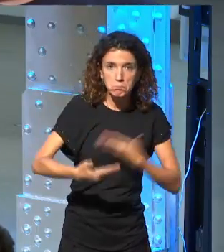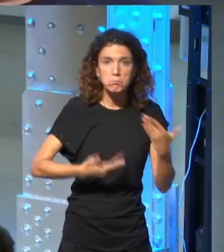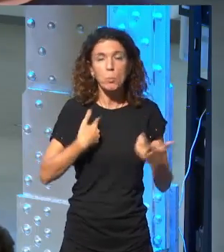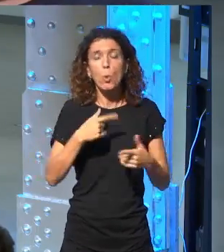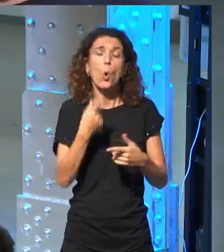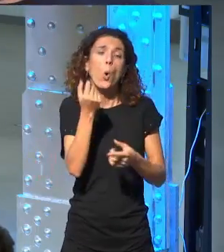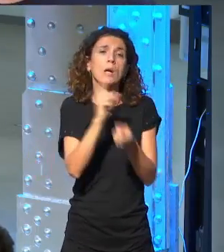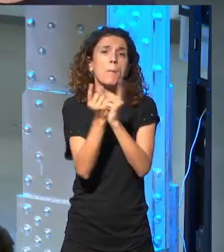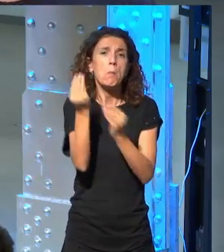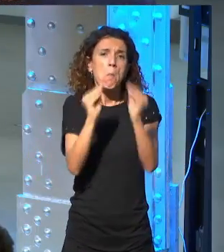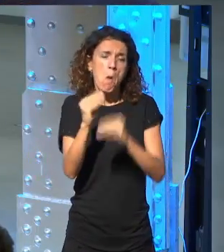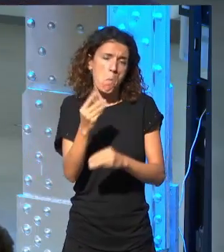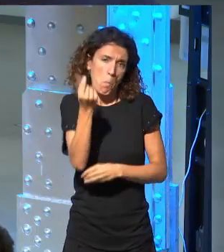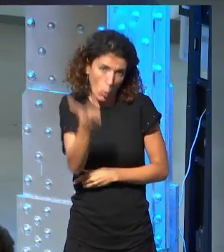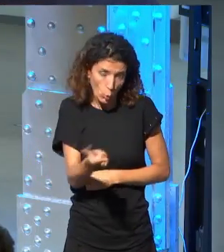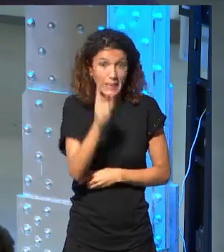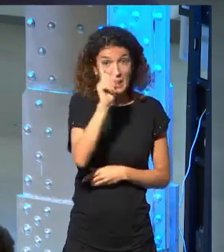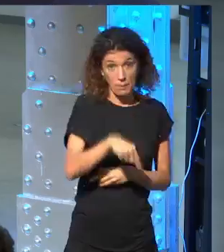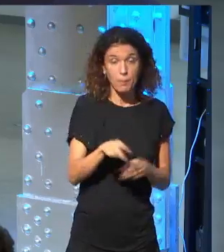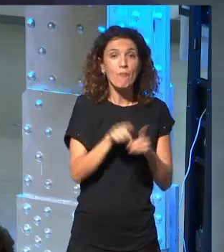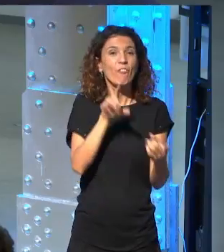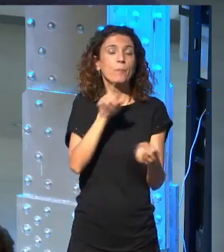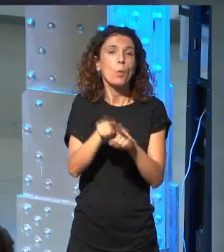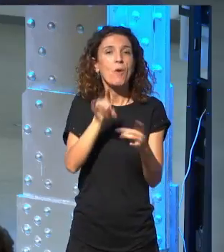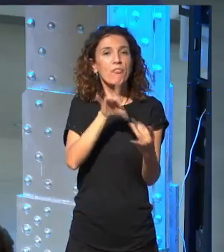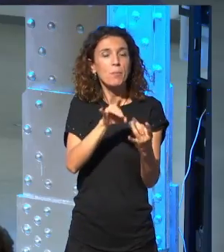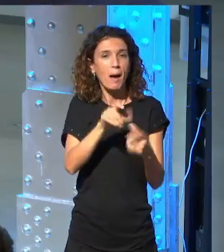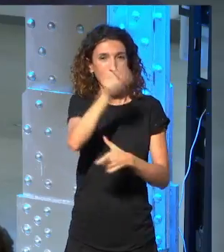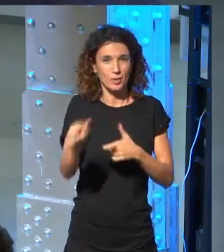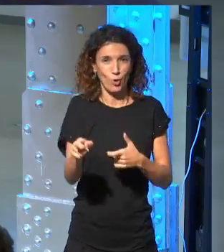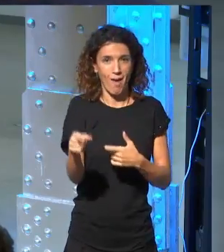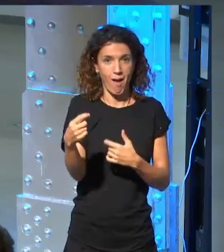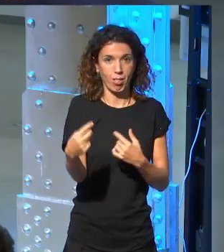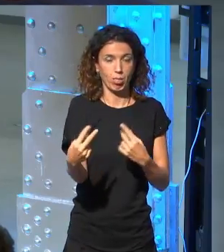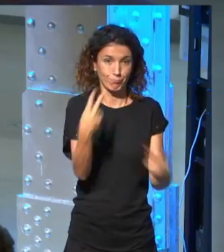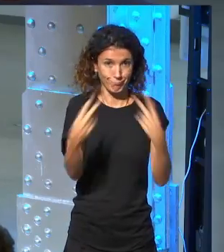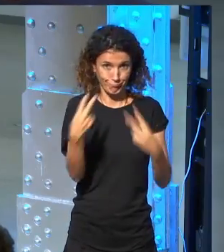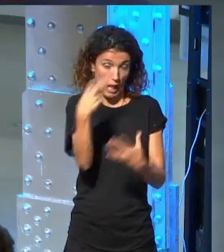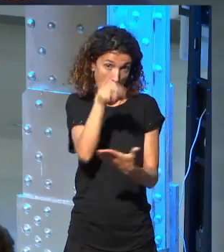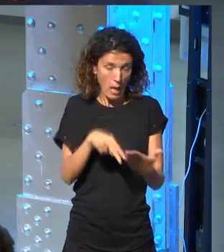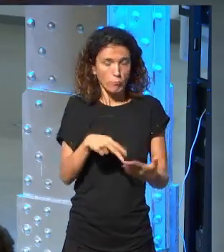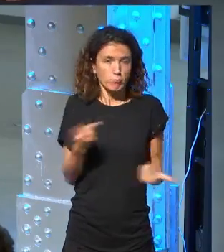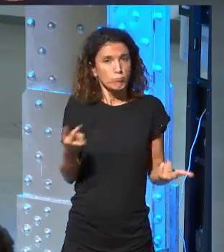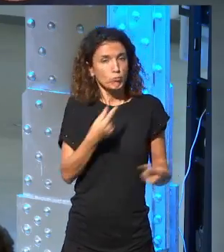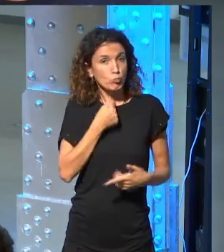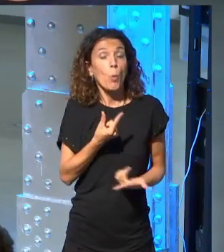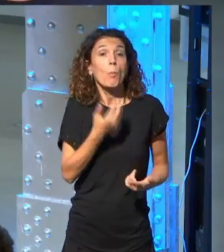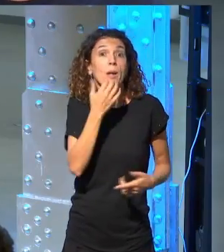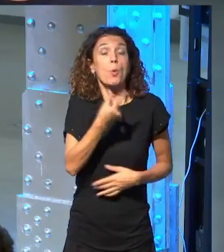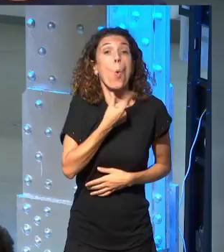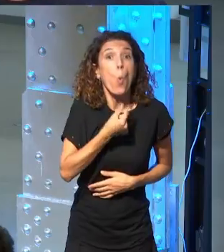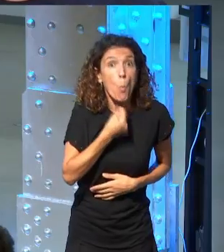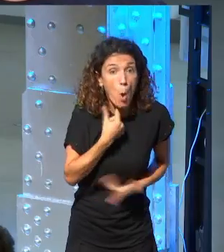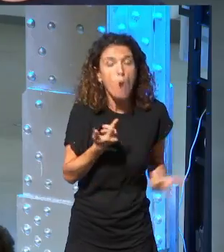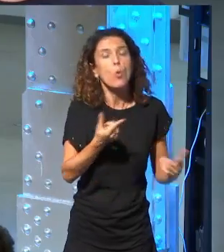ocurría cómo cambiarlo un poco, ¿no? Y luego también me vino muy bien el feedback de los lectores, porque cosas como el humor, que al